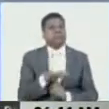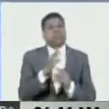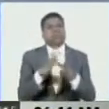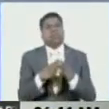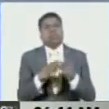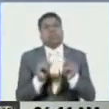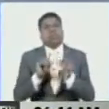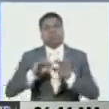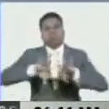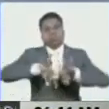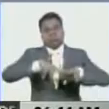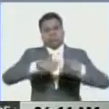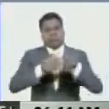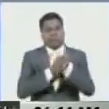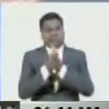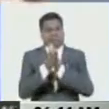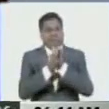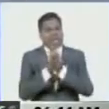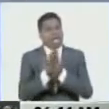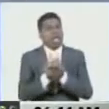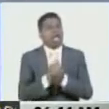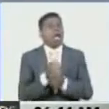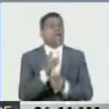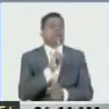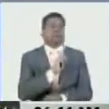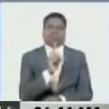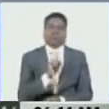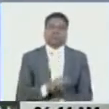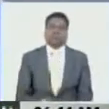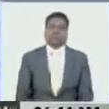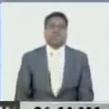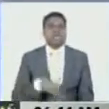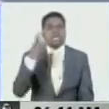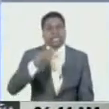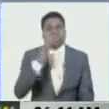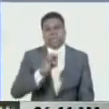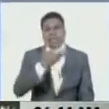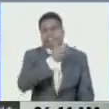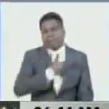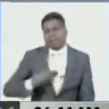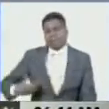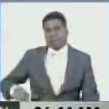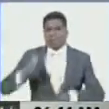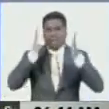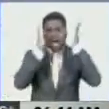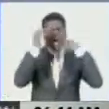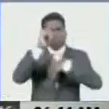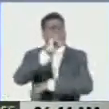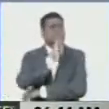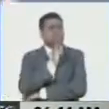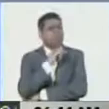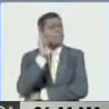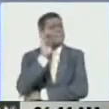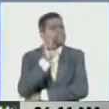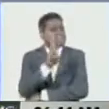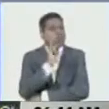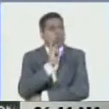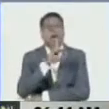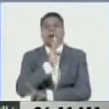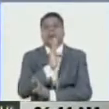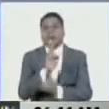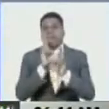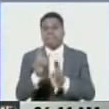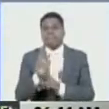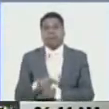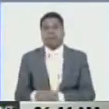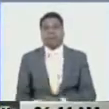especulación brutal. Y bueno, siempre el presidente está muy atento en función de esos problemas y dándole respuesta